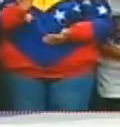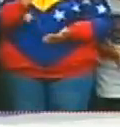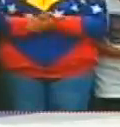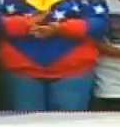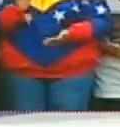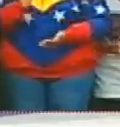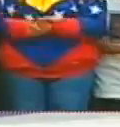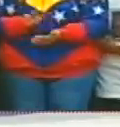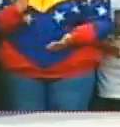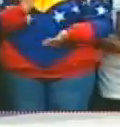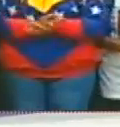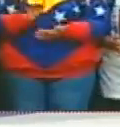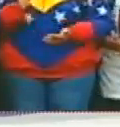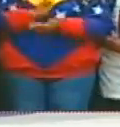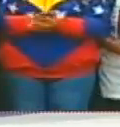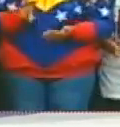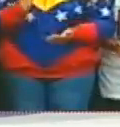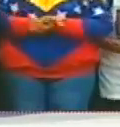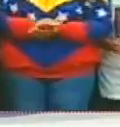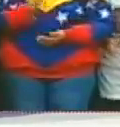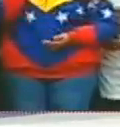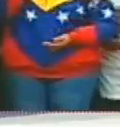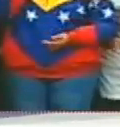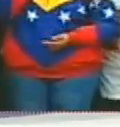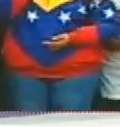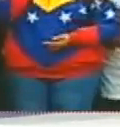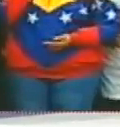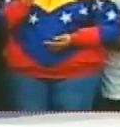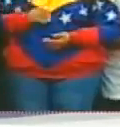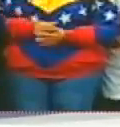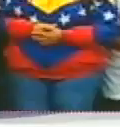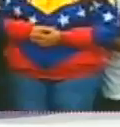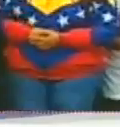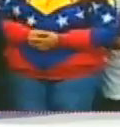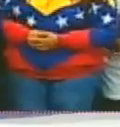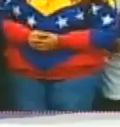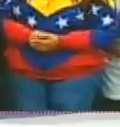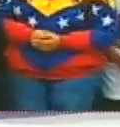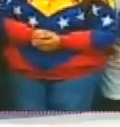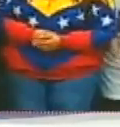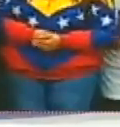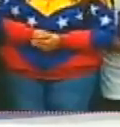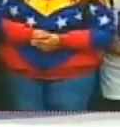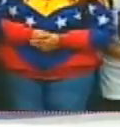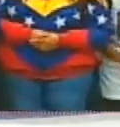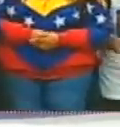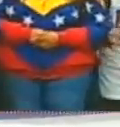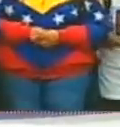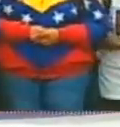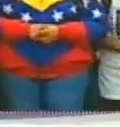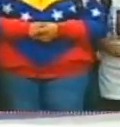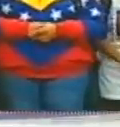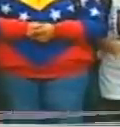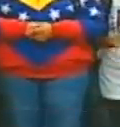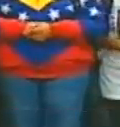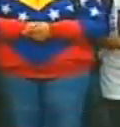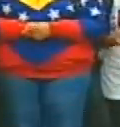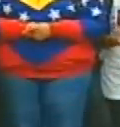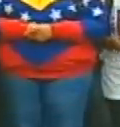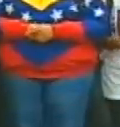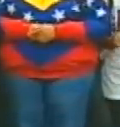socialista y defendiendo la paz en estas tierras. Le damos el pase, compañero presidente Nicolás